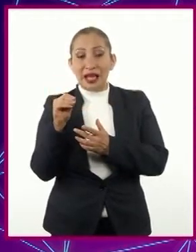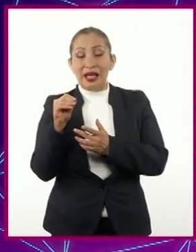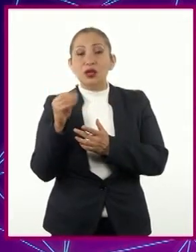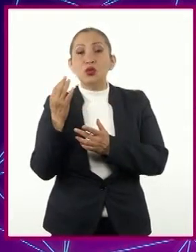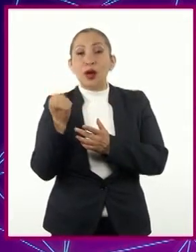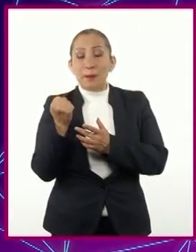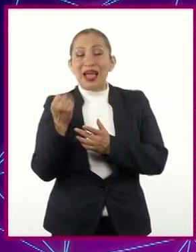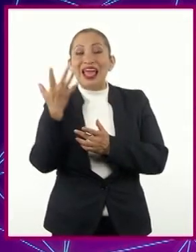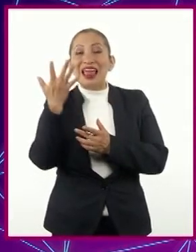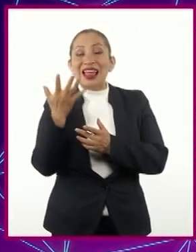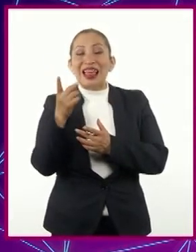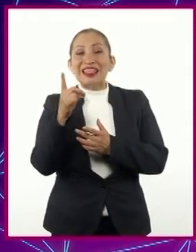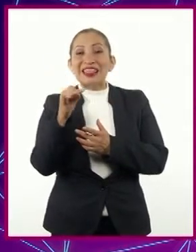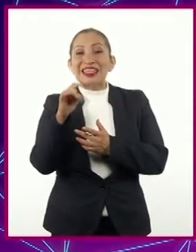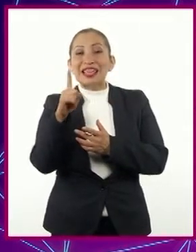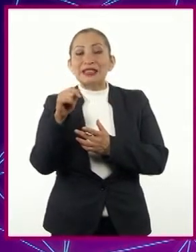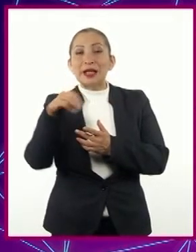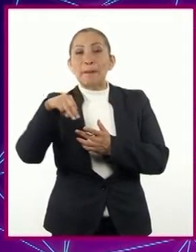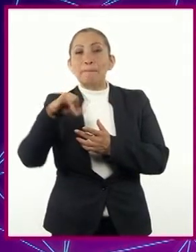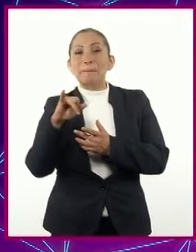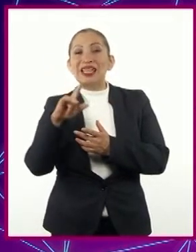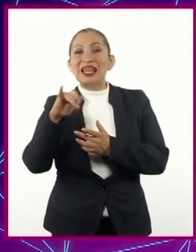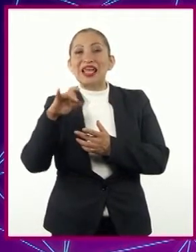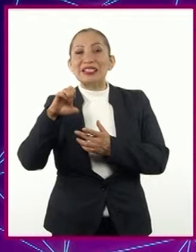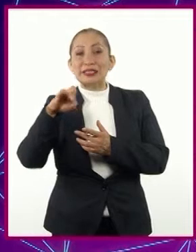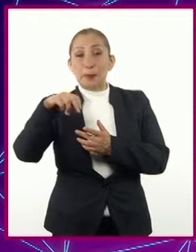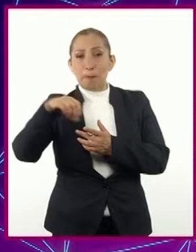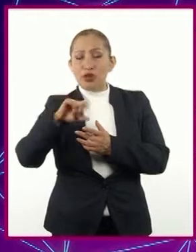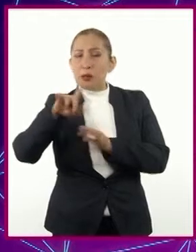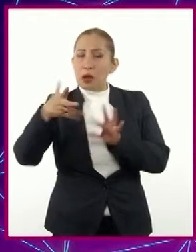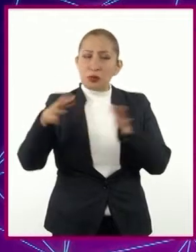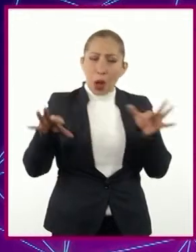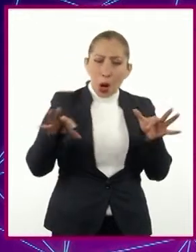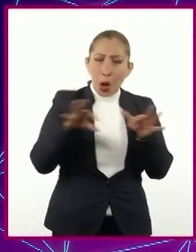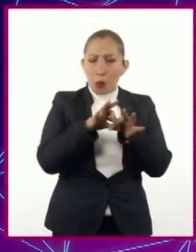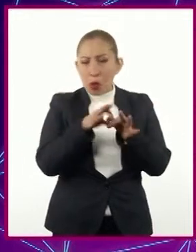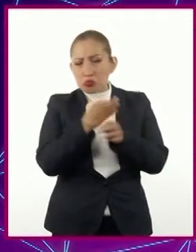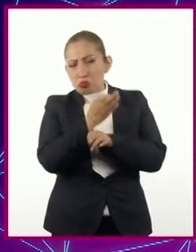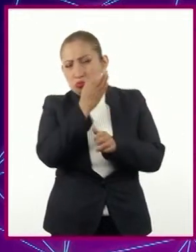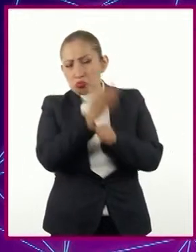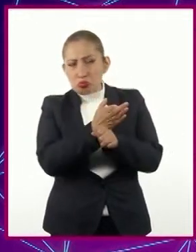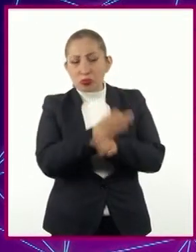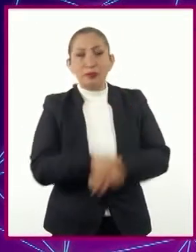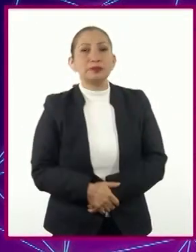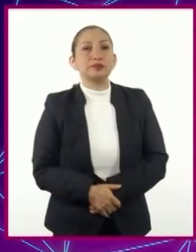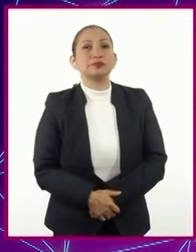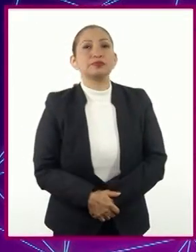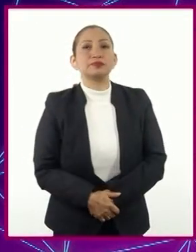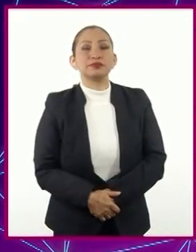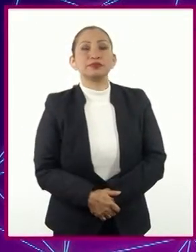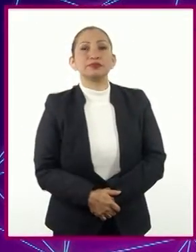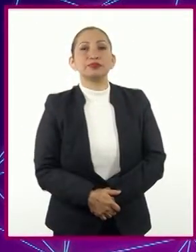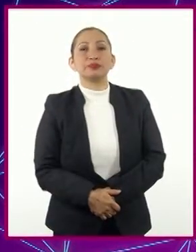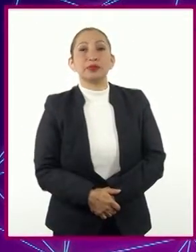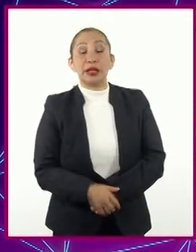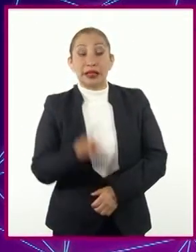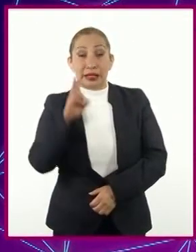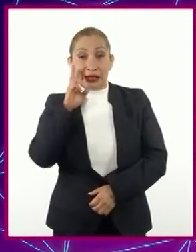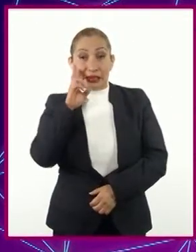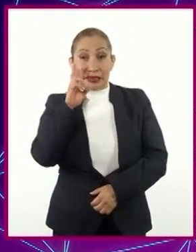7.499 diezmilésimos, la cual es una aproximación suficiente. Se toma en